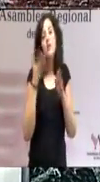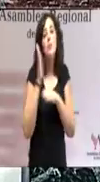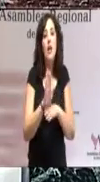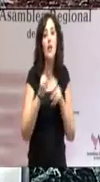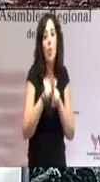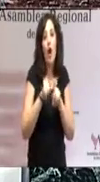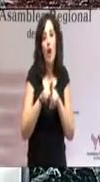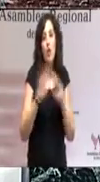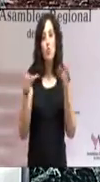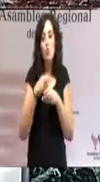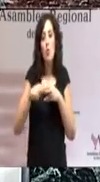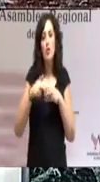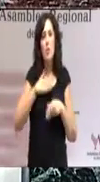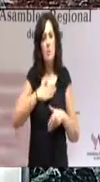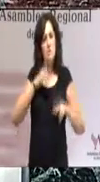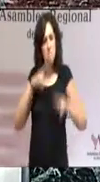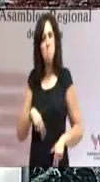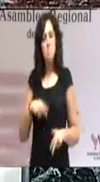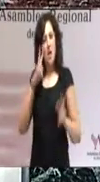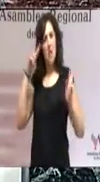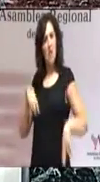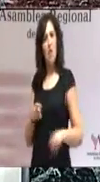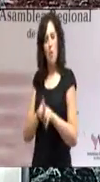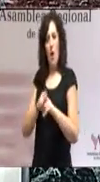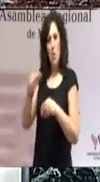mucha credibilidad, mucha credibilidad.